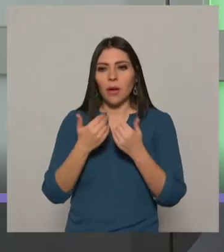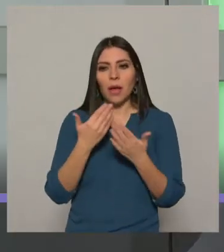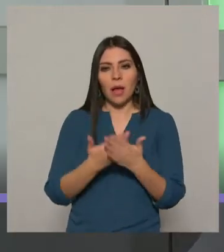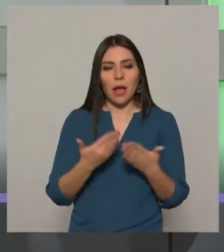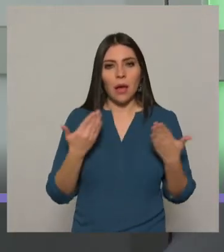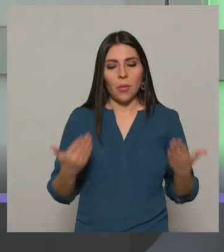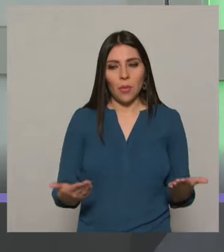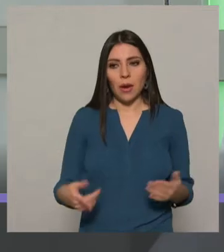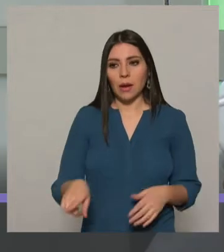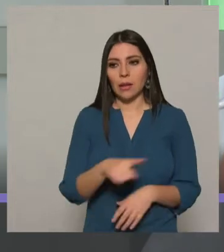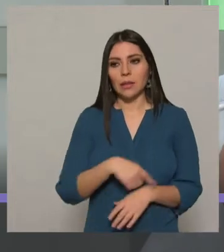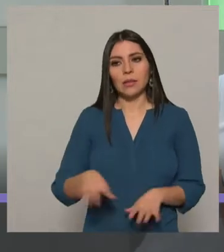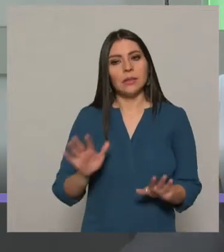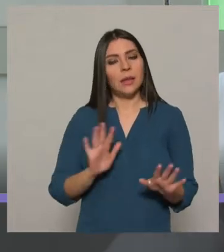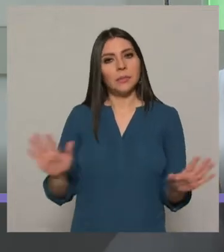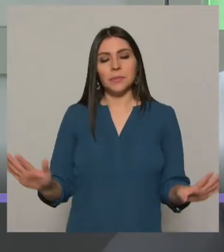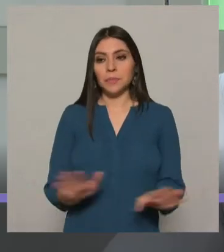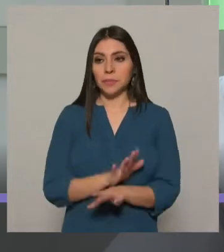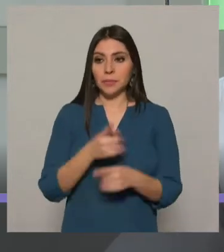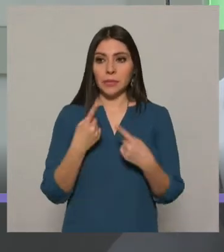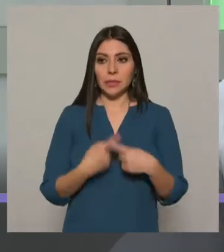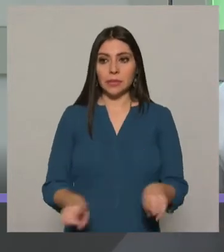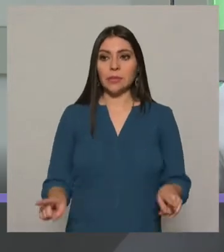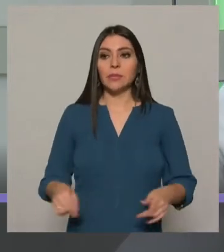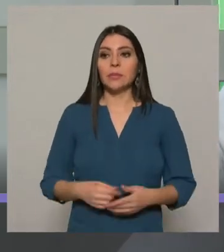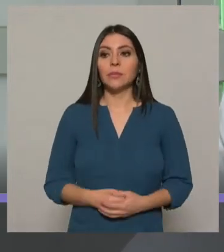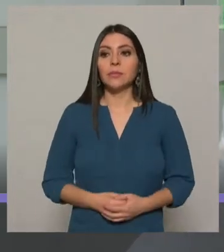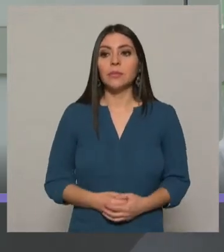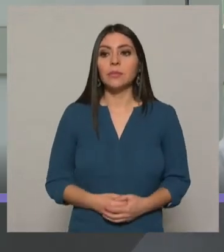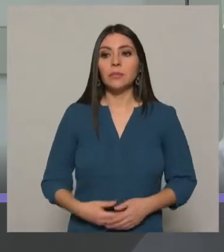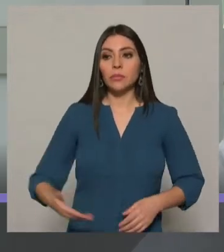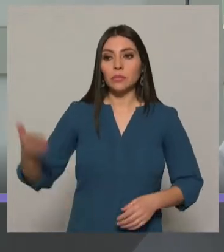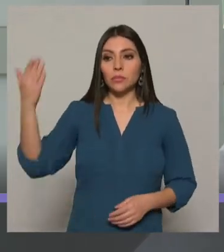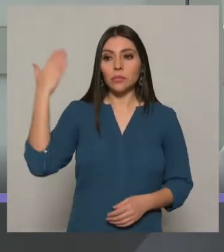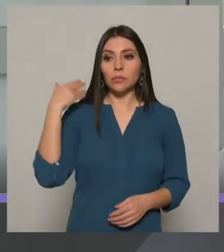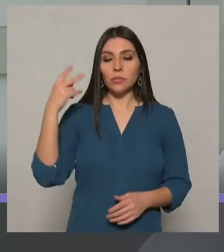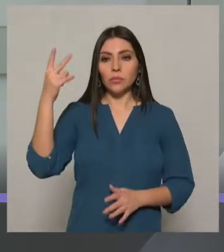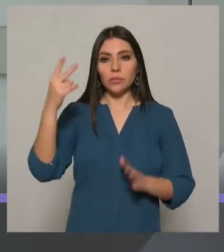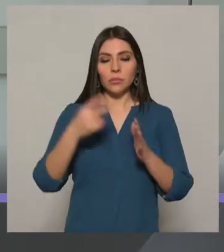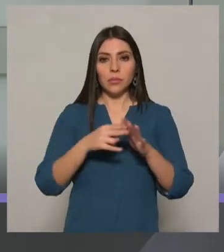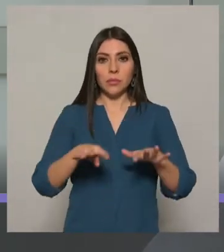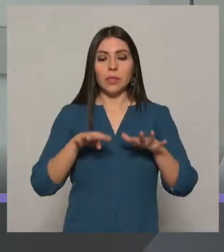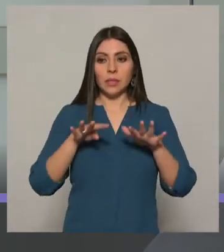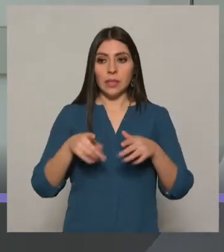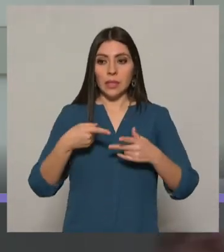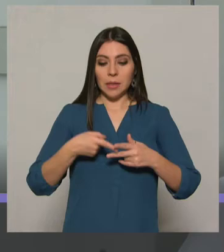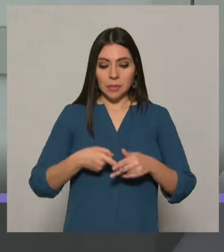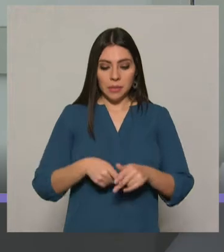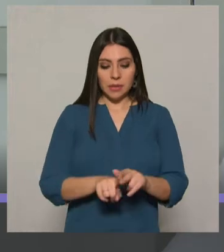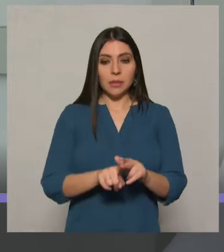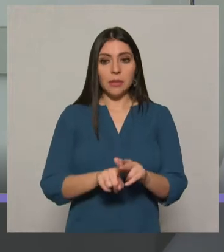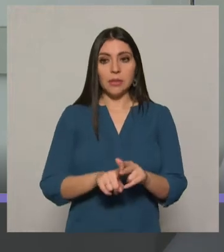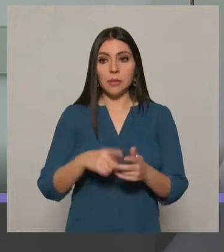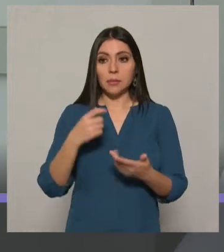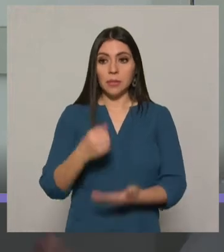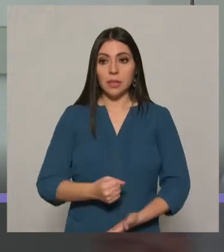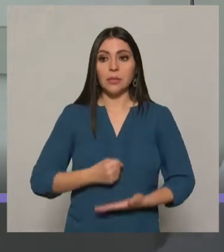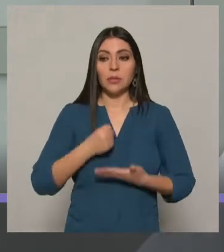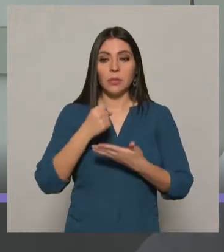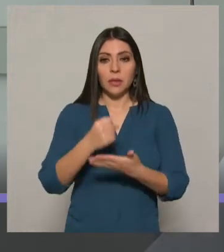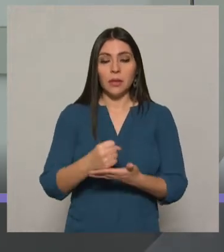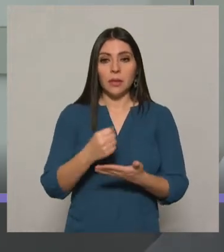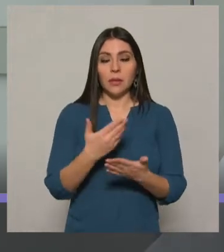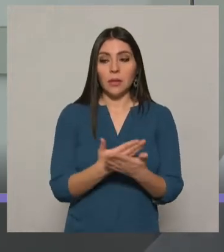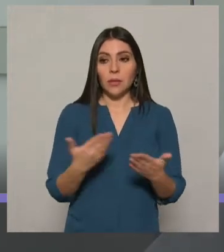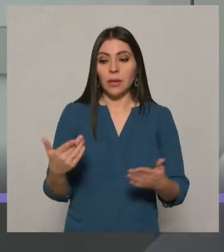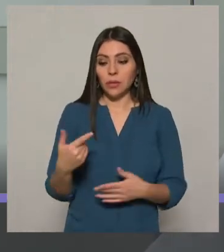debo decir que eso ha sido distinto. Desde 2019, que arrancamos con el ejercicio presupuestal de